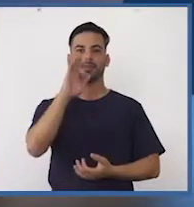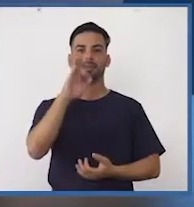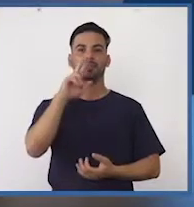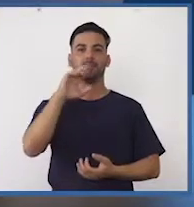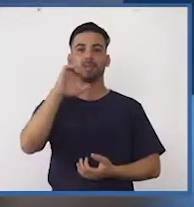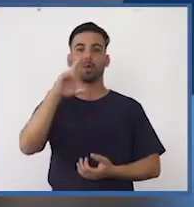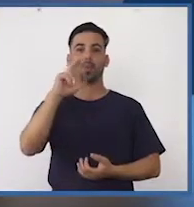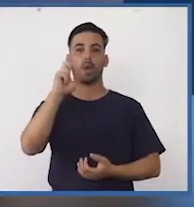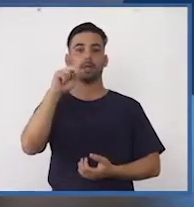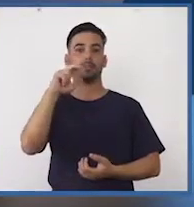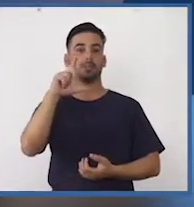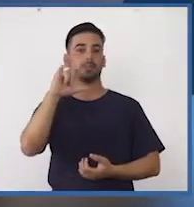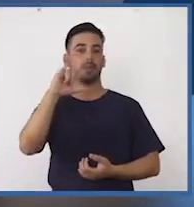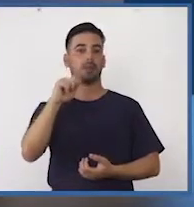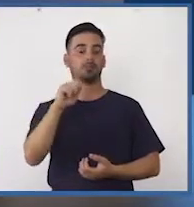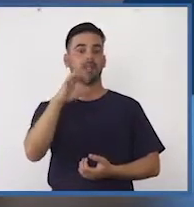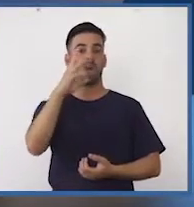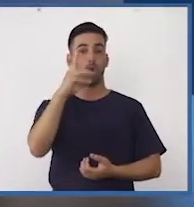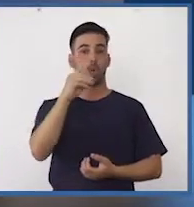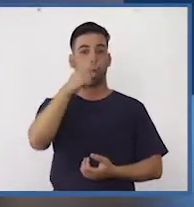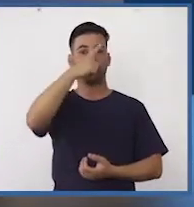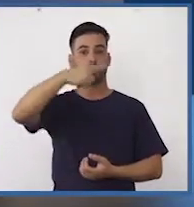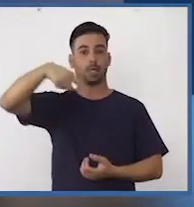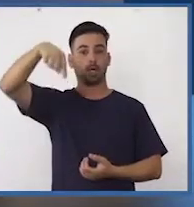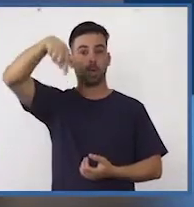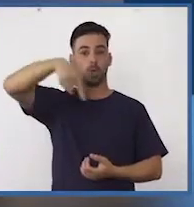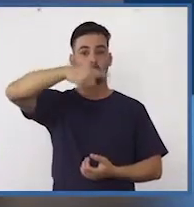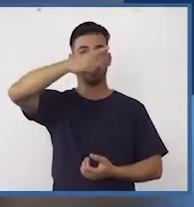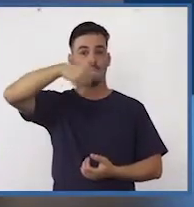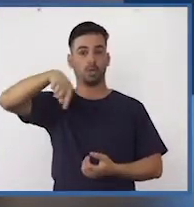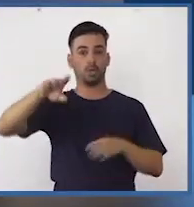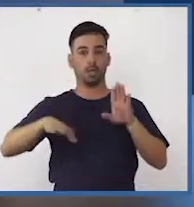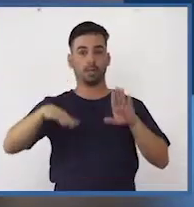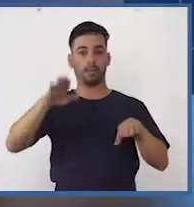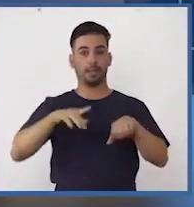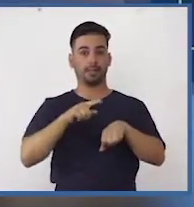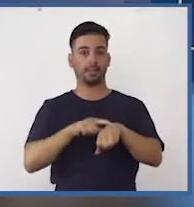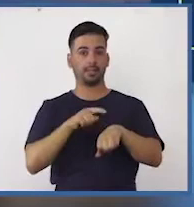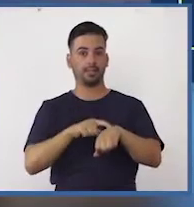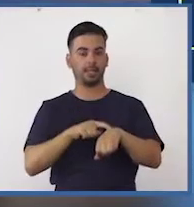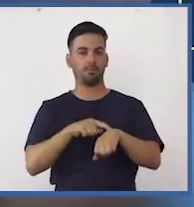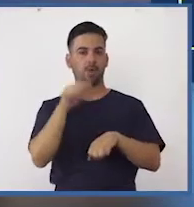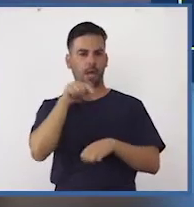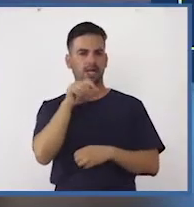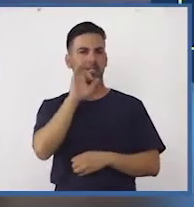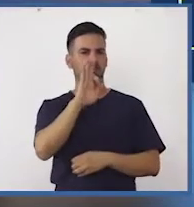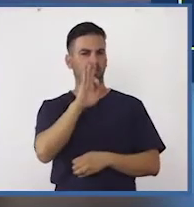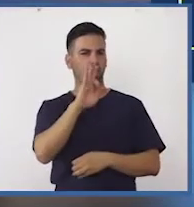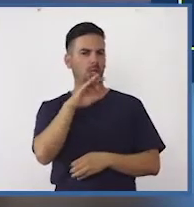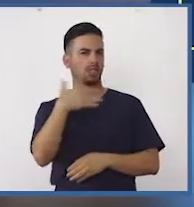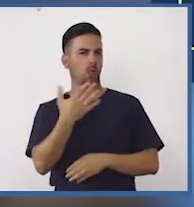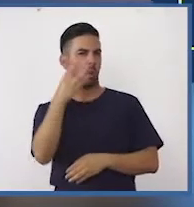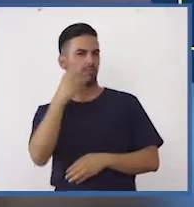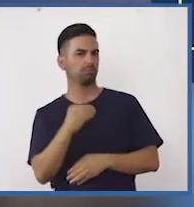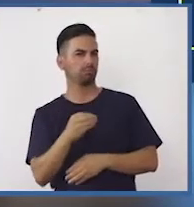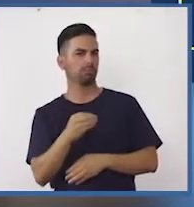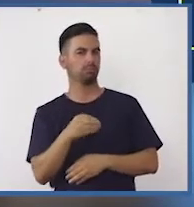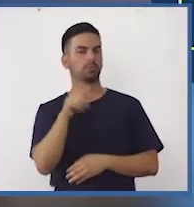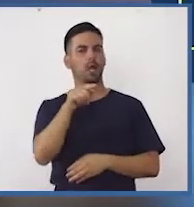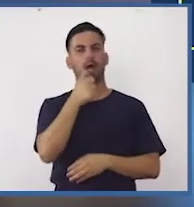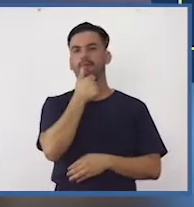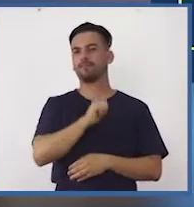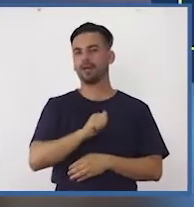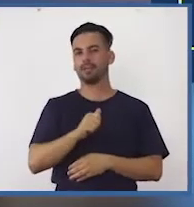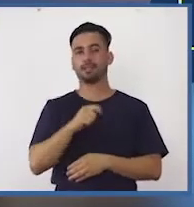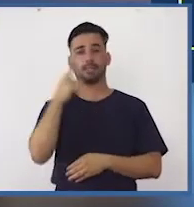Frecuencia, número de oscilaciones que tiene lugar en la unidad de tiempo. Ahora, esa frecuencia, ¿cómo la podremos calcular? Sencillamente, estamos